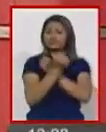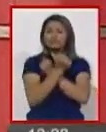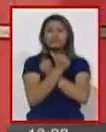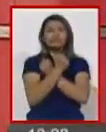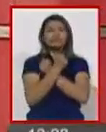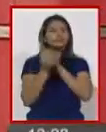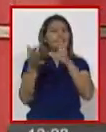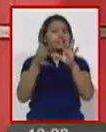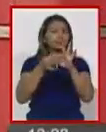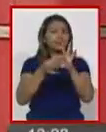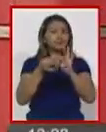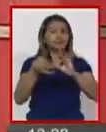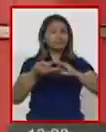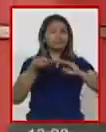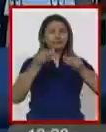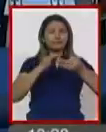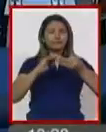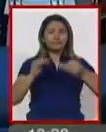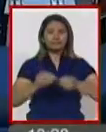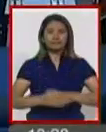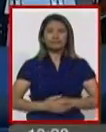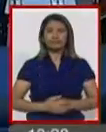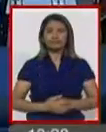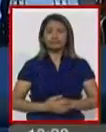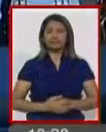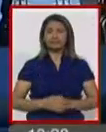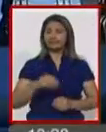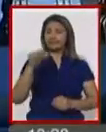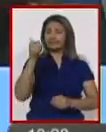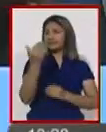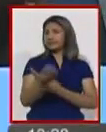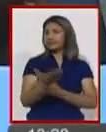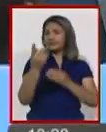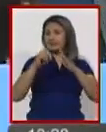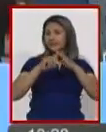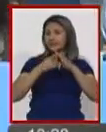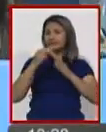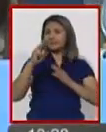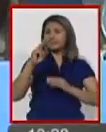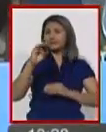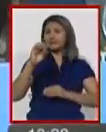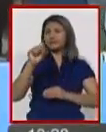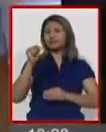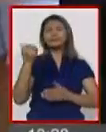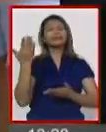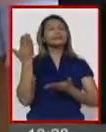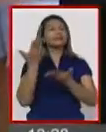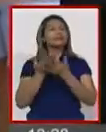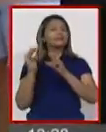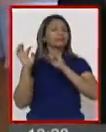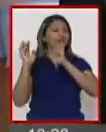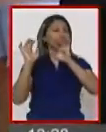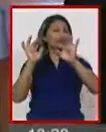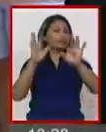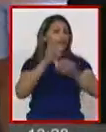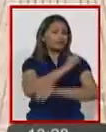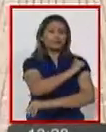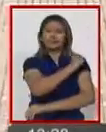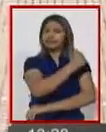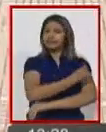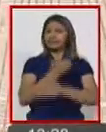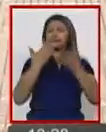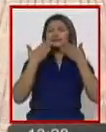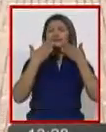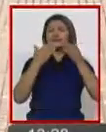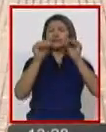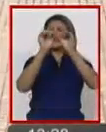y reconciliación para estas fechas. A las 10 de la mañana empezó la misa principal, donde llegaron cientos de feligreses y autoridades para